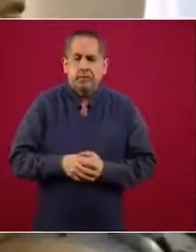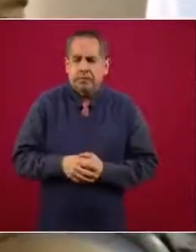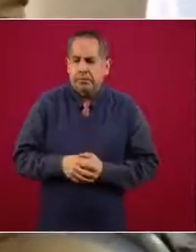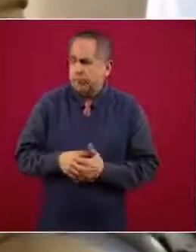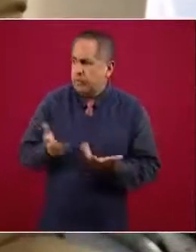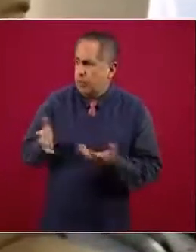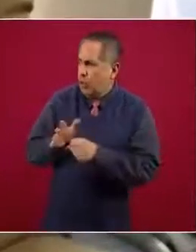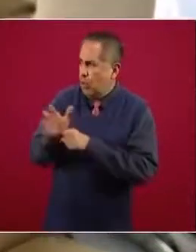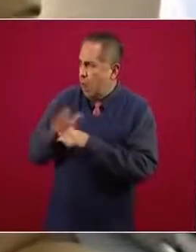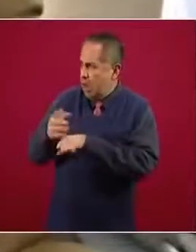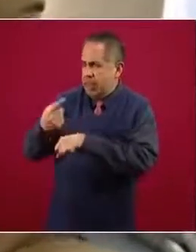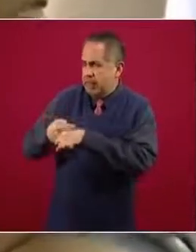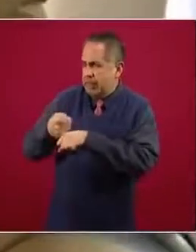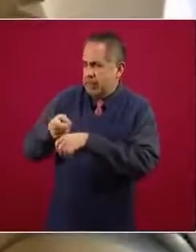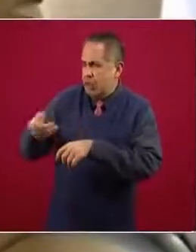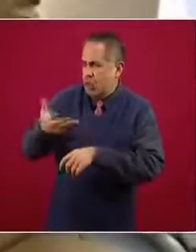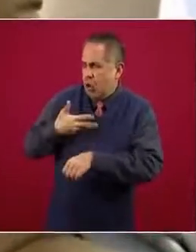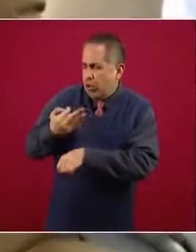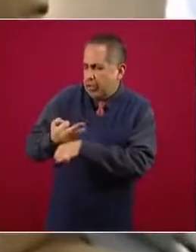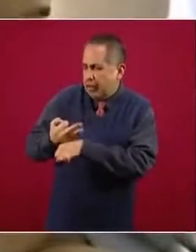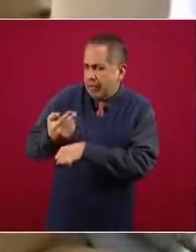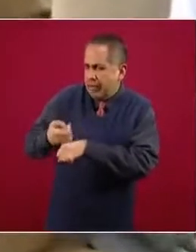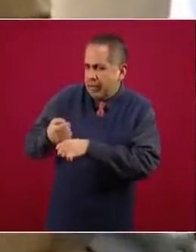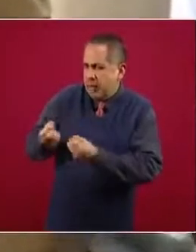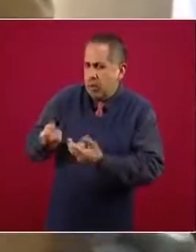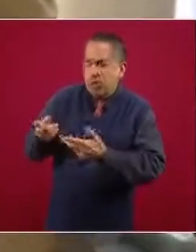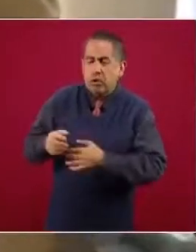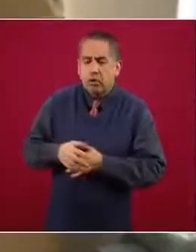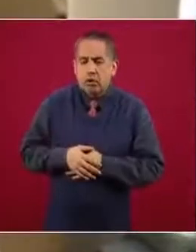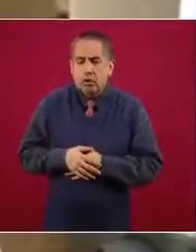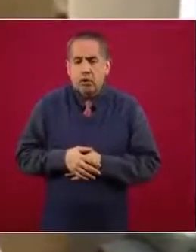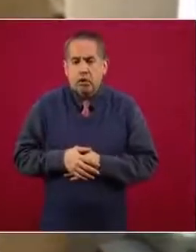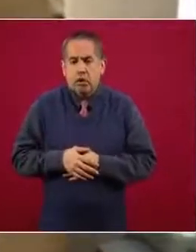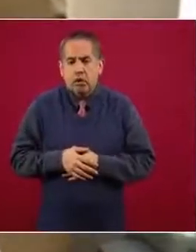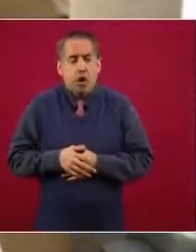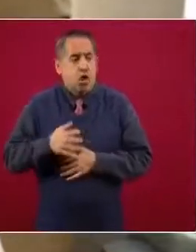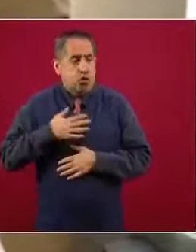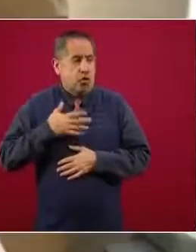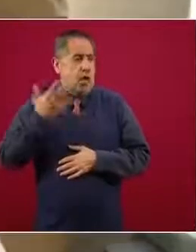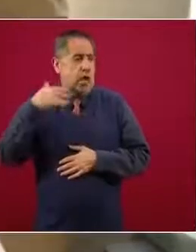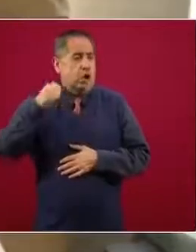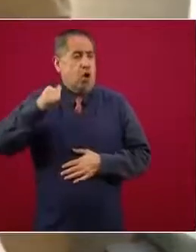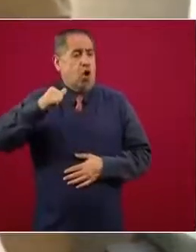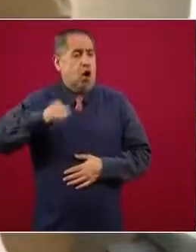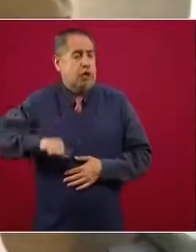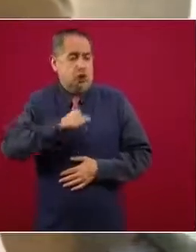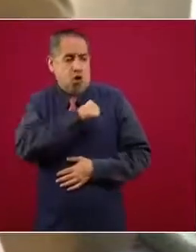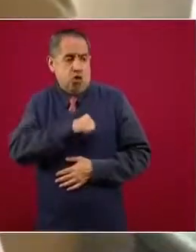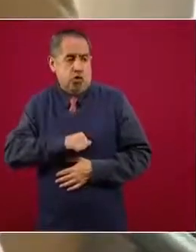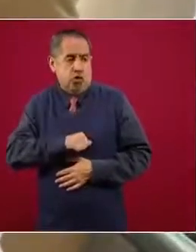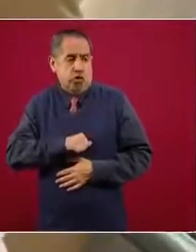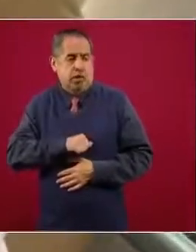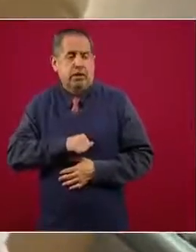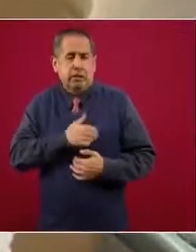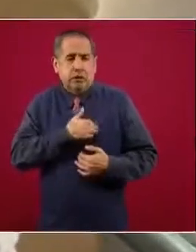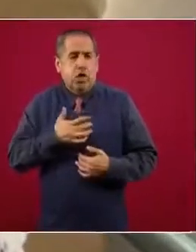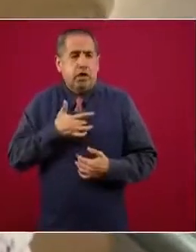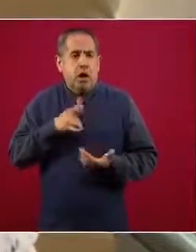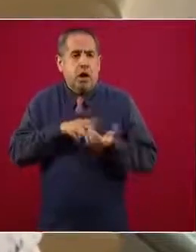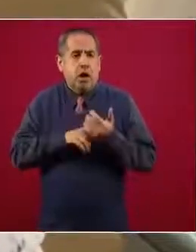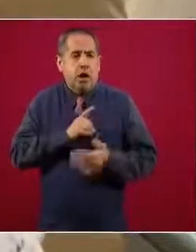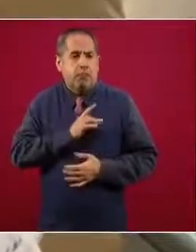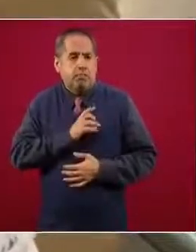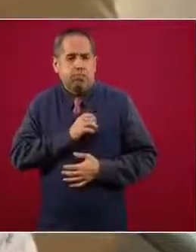¿Qué enfermedades tiene usted? He sido operada de corazón abierto, tengo marcapasos